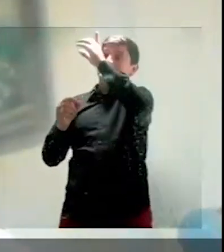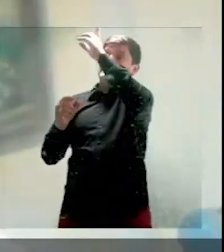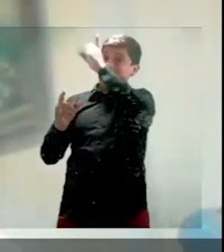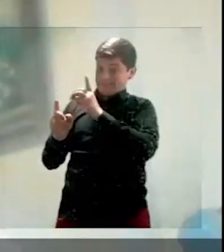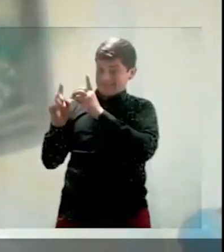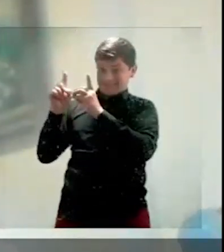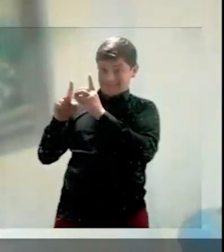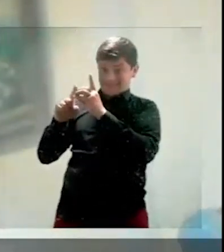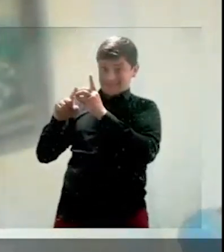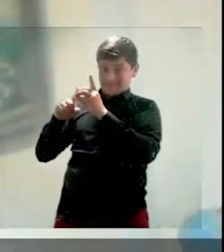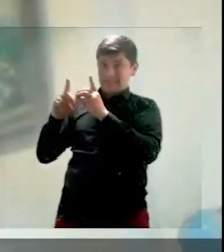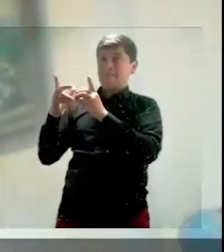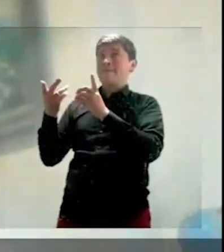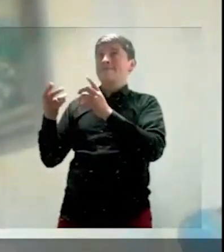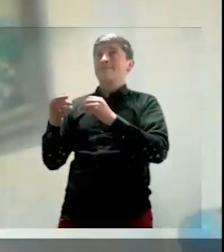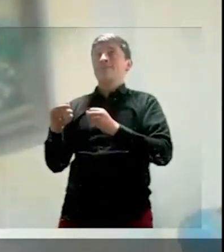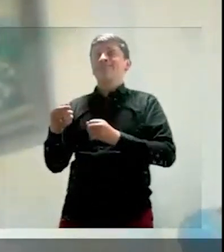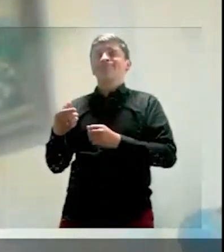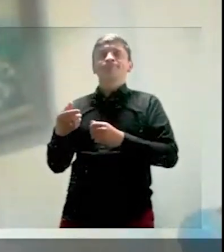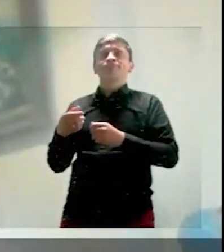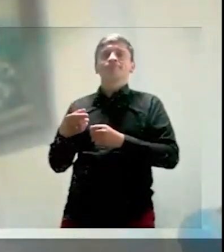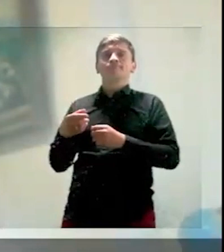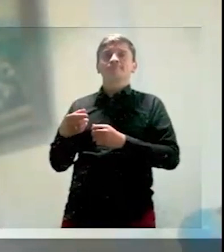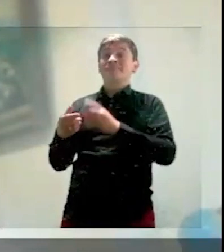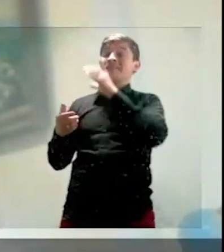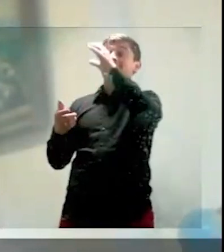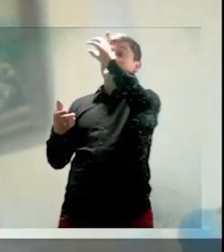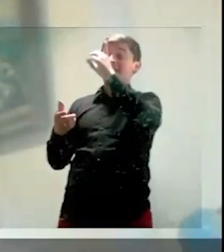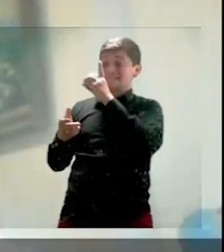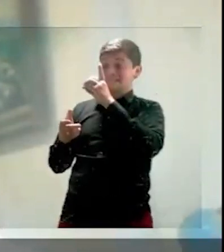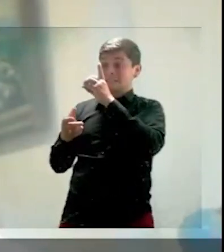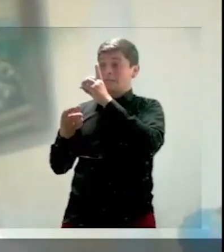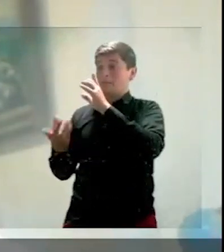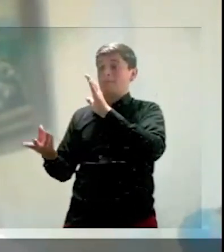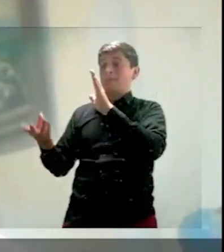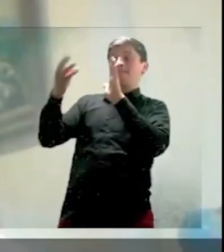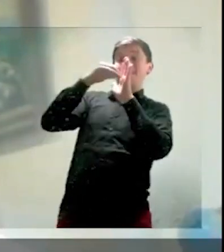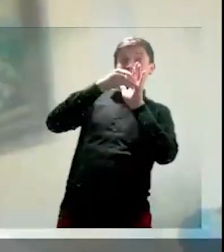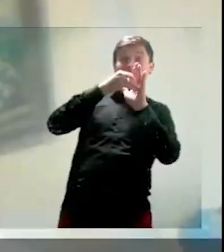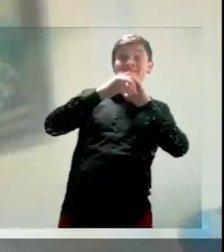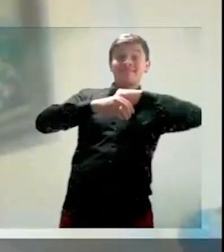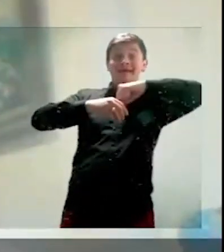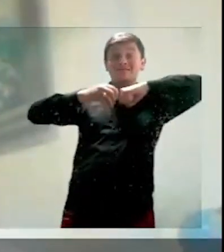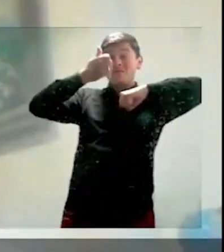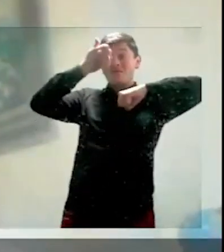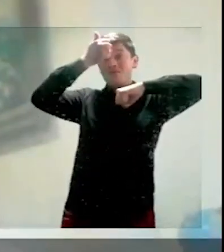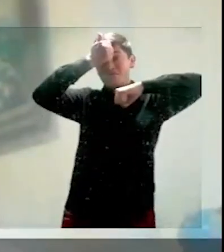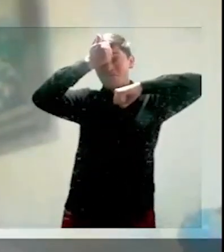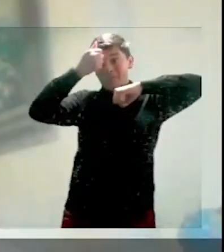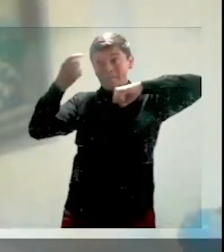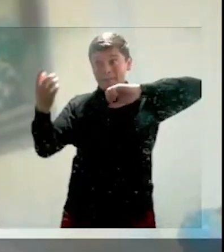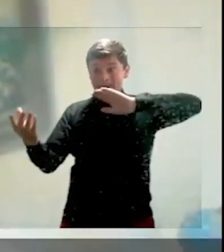ha, digamos, se ha llevado a la categoría de jus fundamental, no tiene